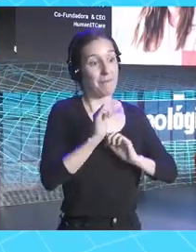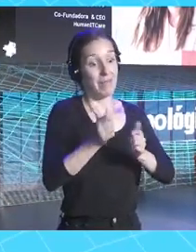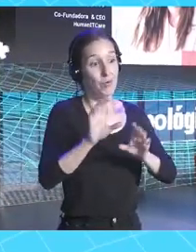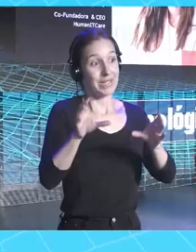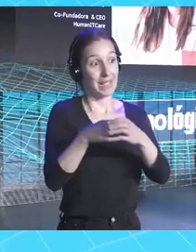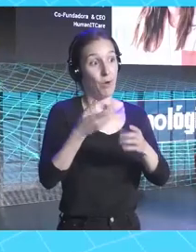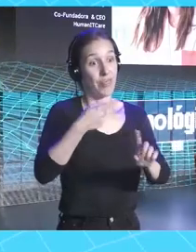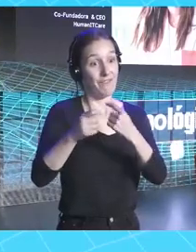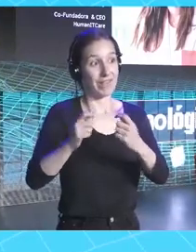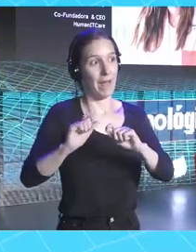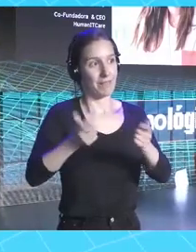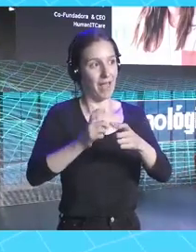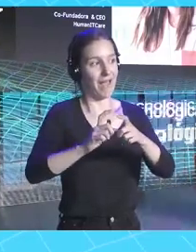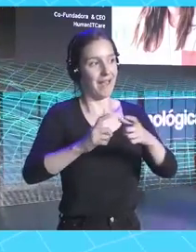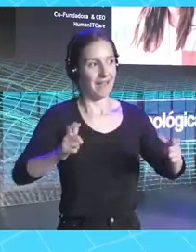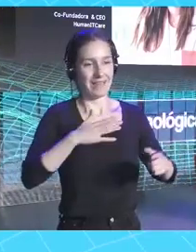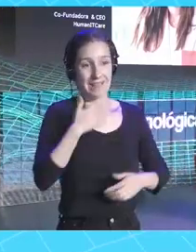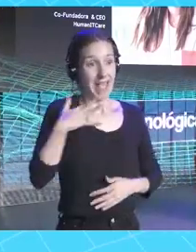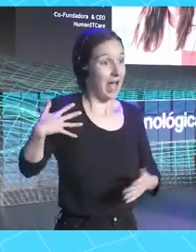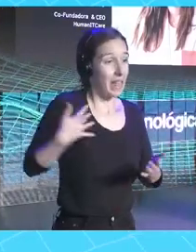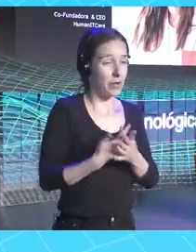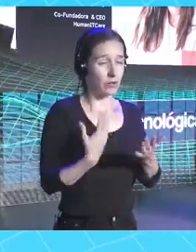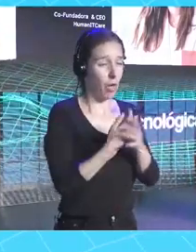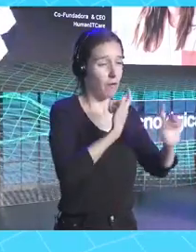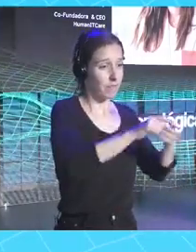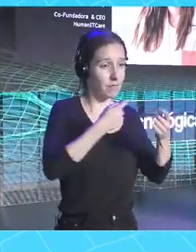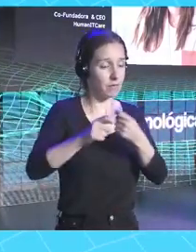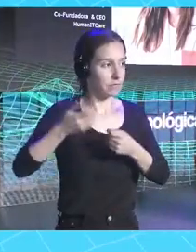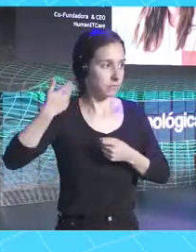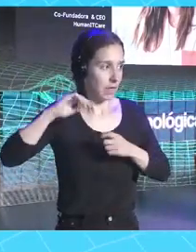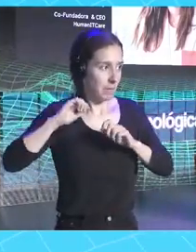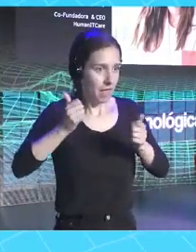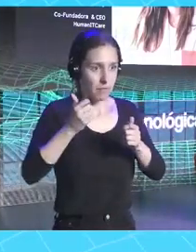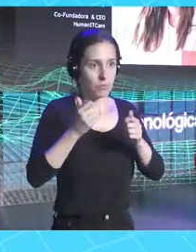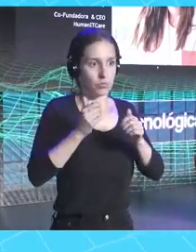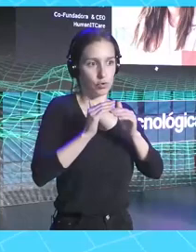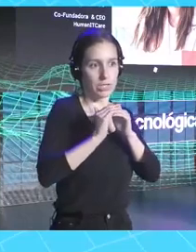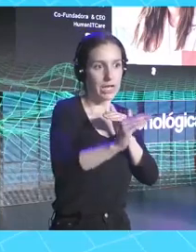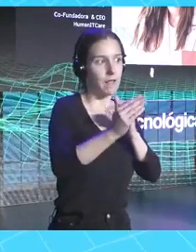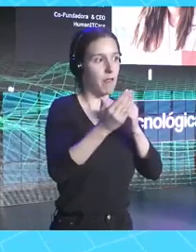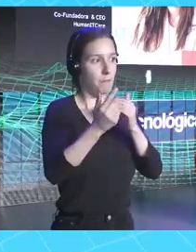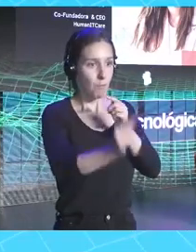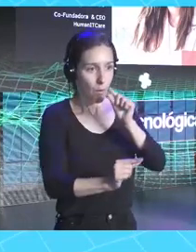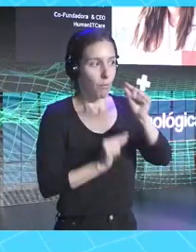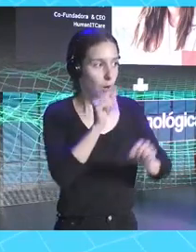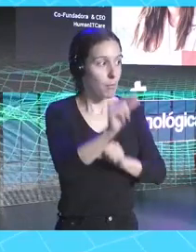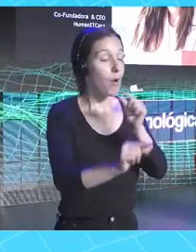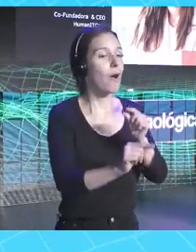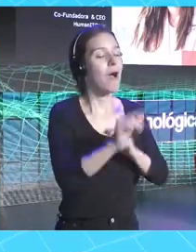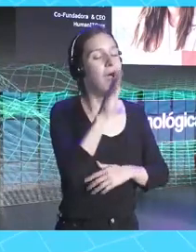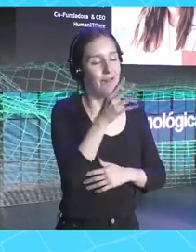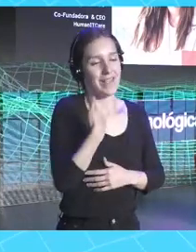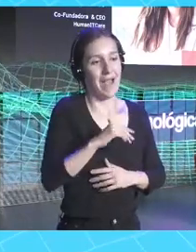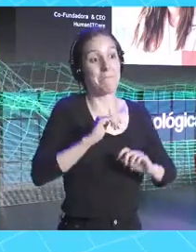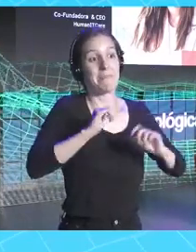un equipo de ventas como tal es decir todo lo que hemos ido vendiendo ha sido directamente desde el inicio muy sostenible de manera muy sostenible y ahora es el momento en que estamos